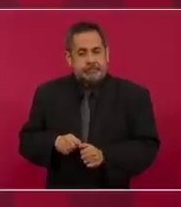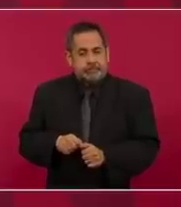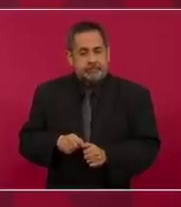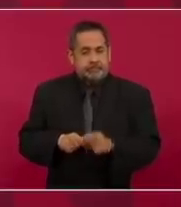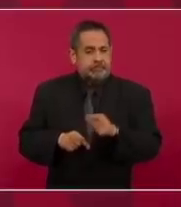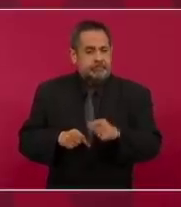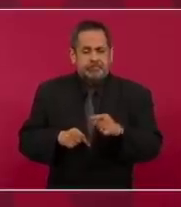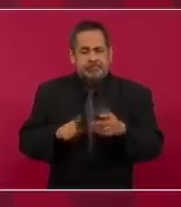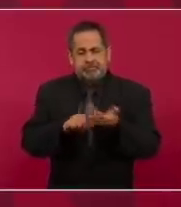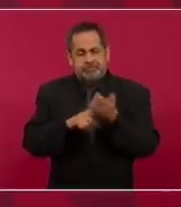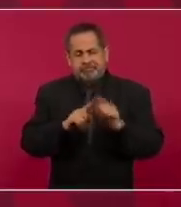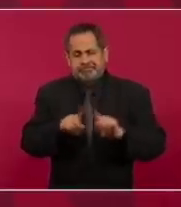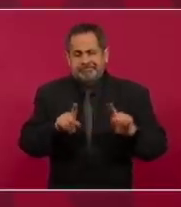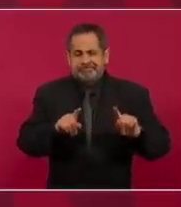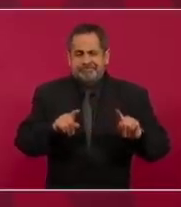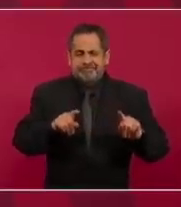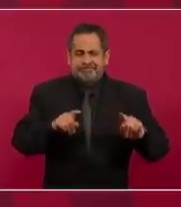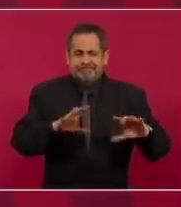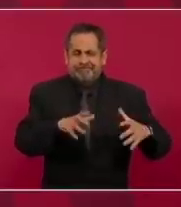cardales,